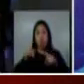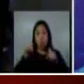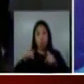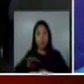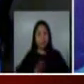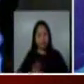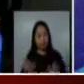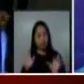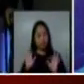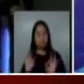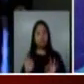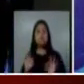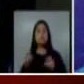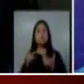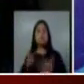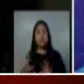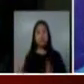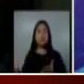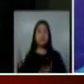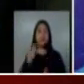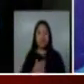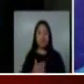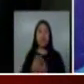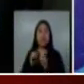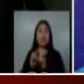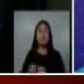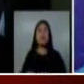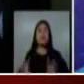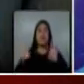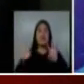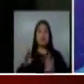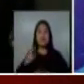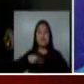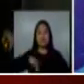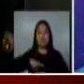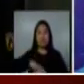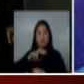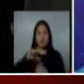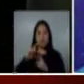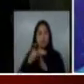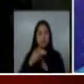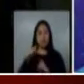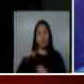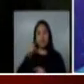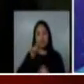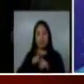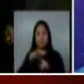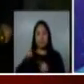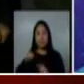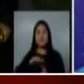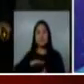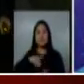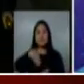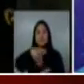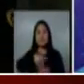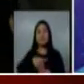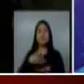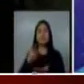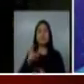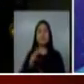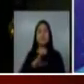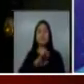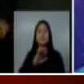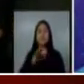cuando inclusive se remontó hasta el tema de los olmecas y los mayas. Guatemala y México